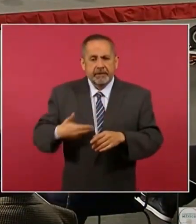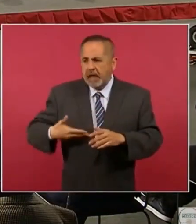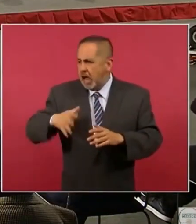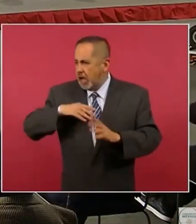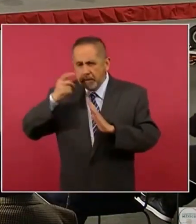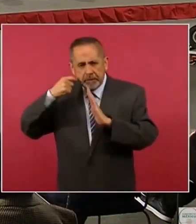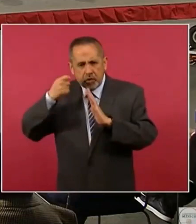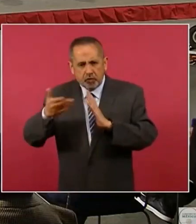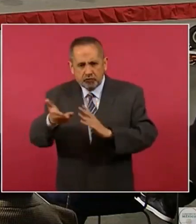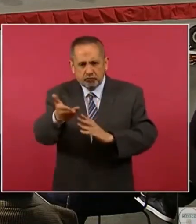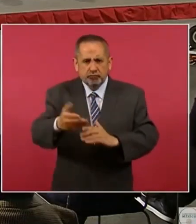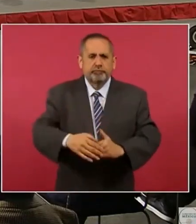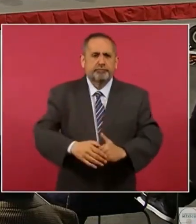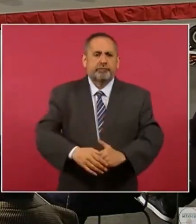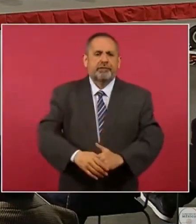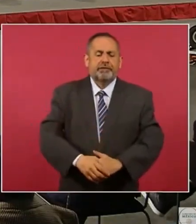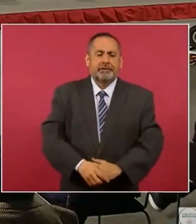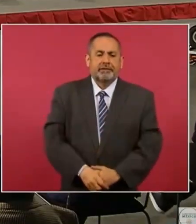un video.